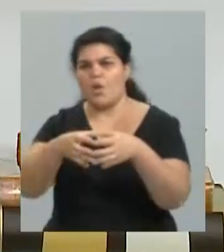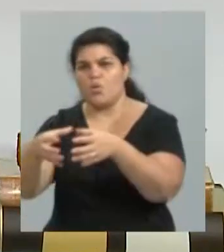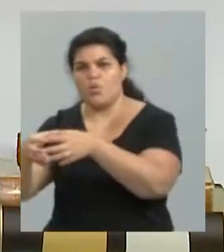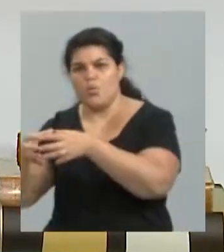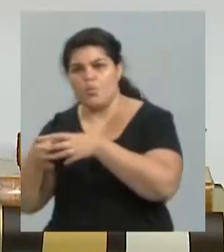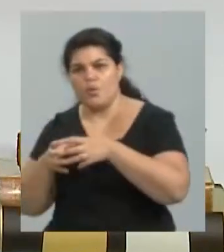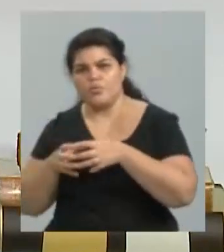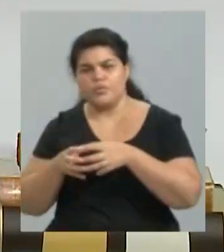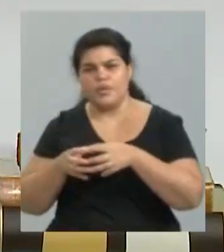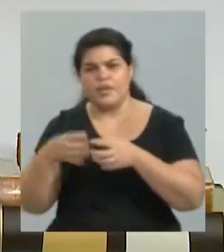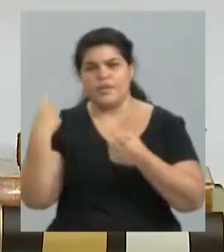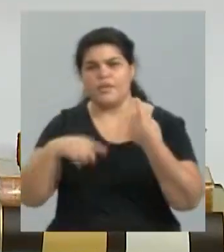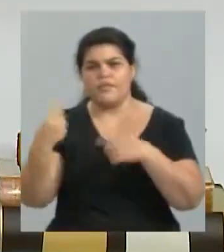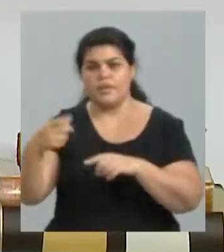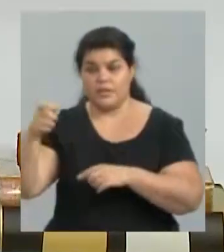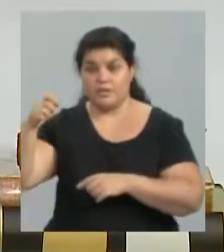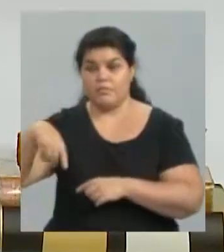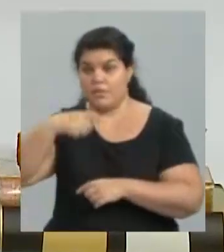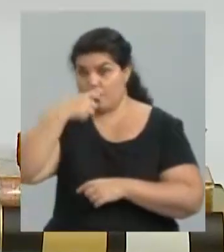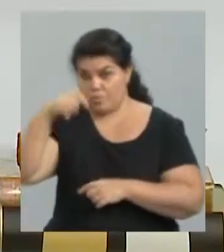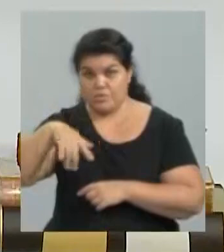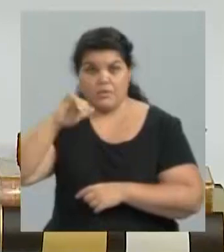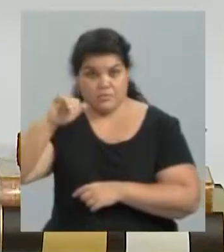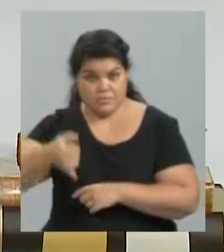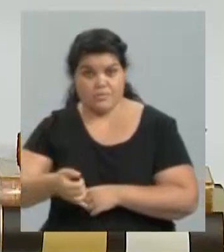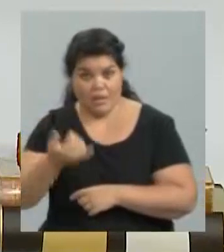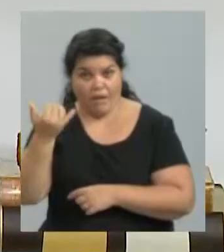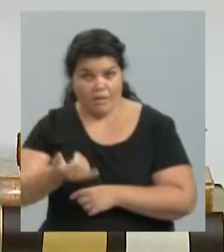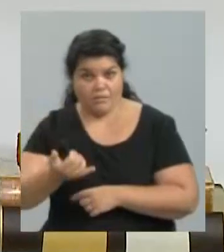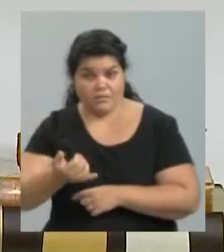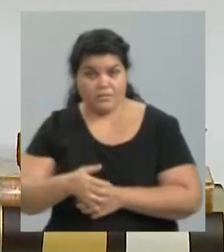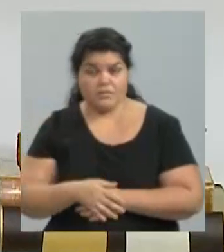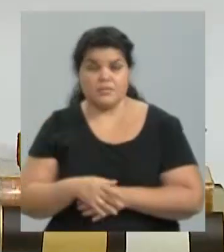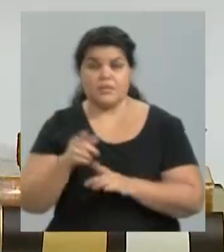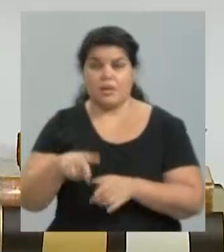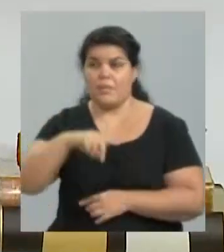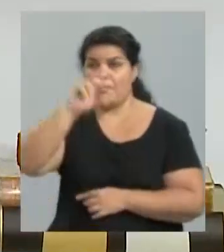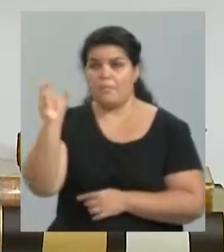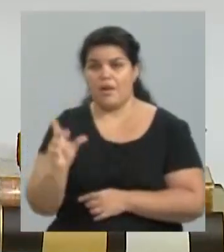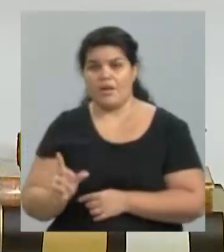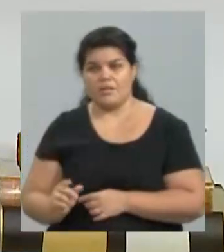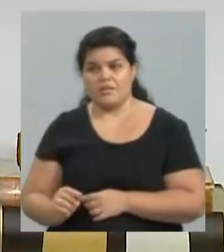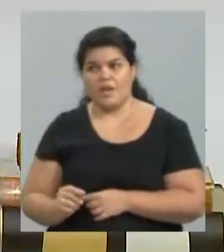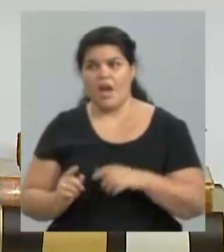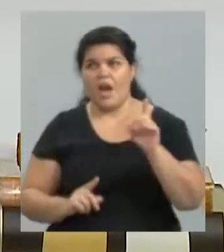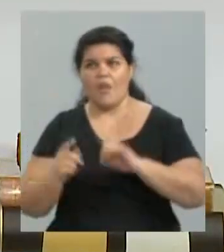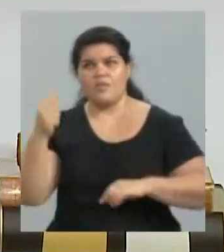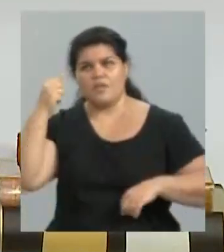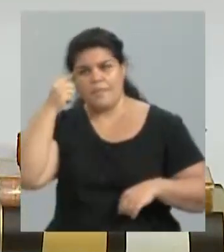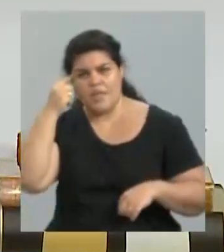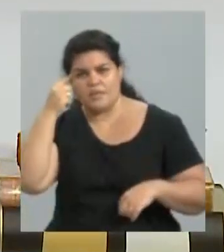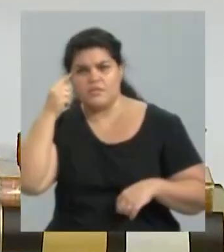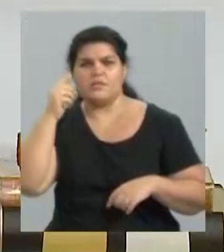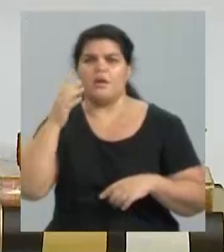que hay aquí en nuestra provincia, que también obviamente hay en el país. Uno supone que con las cosas que han